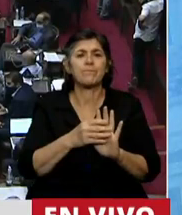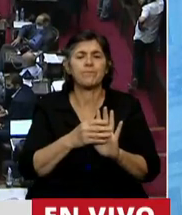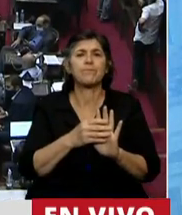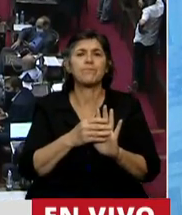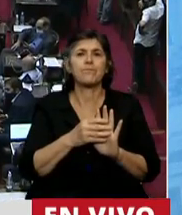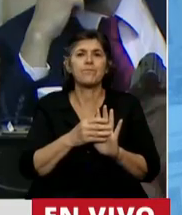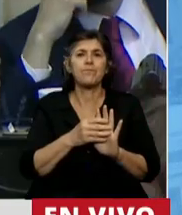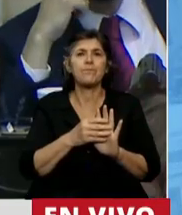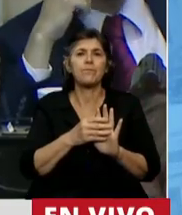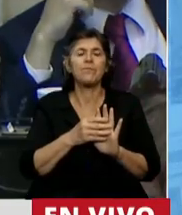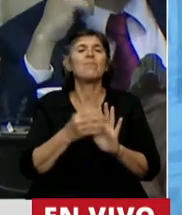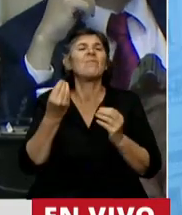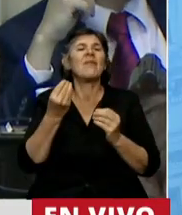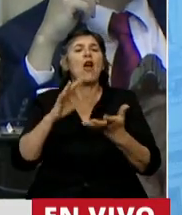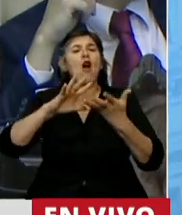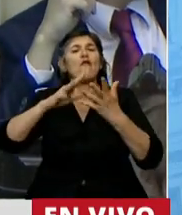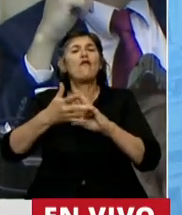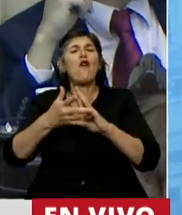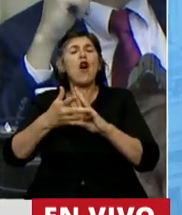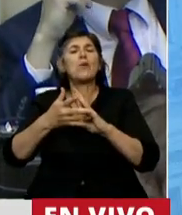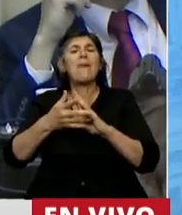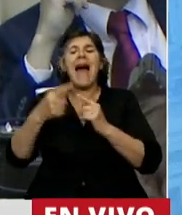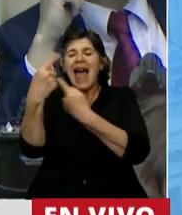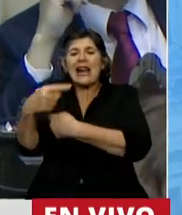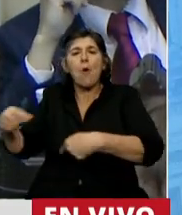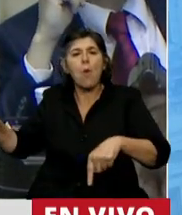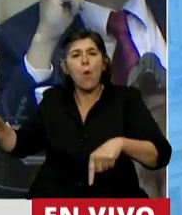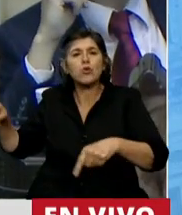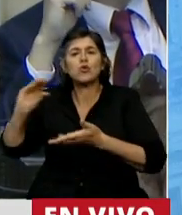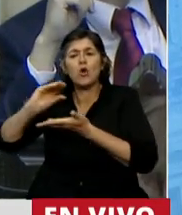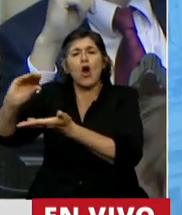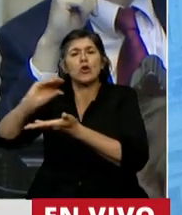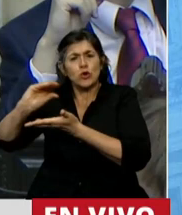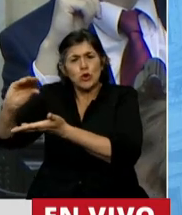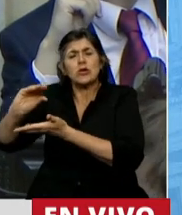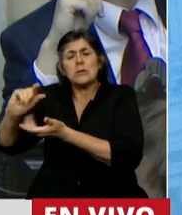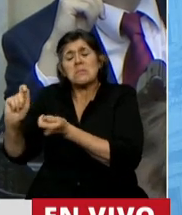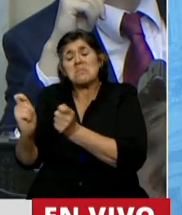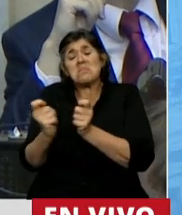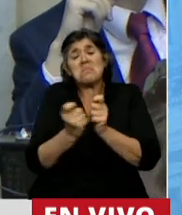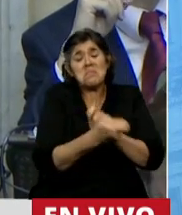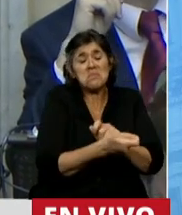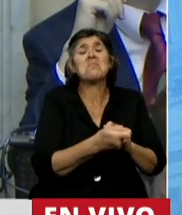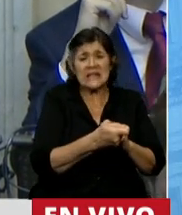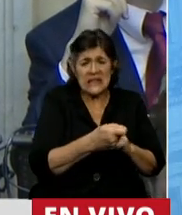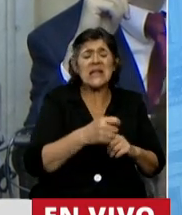prevé una transferencia pasiva de recursos a los sectores más vulnerables.